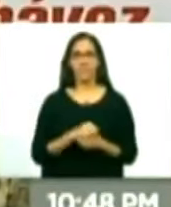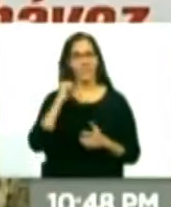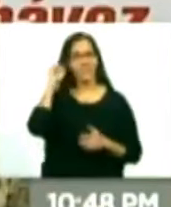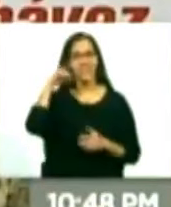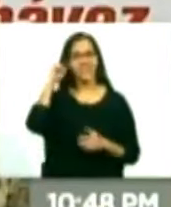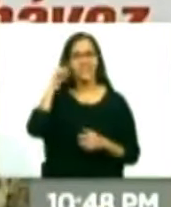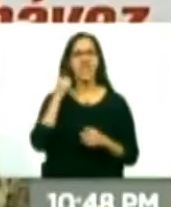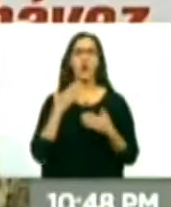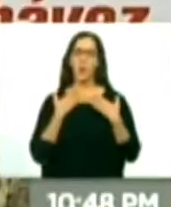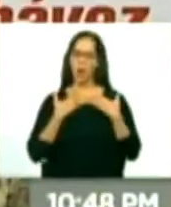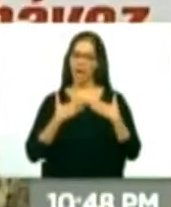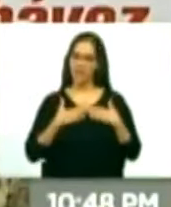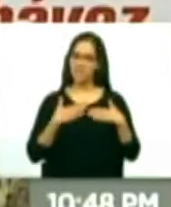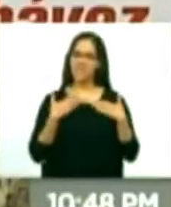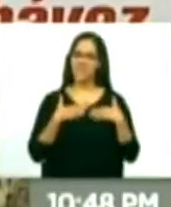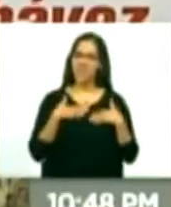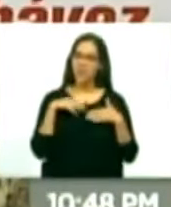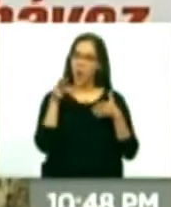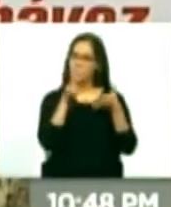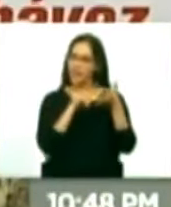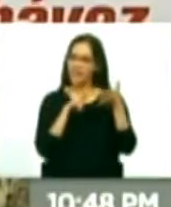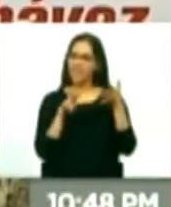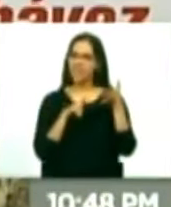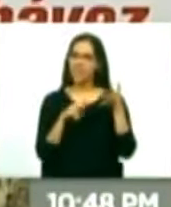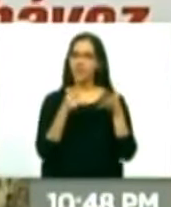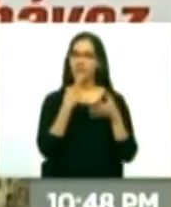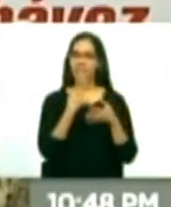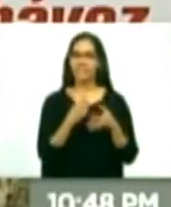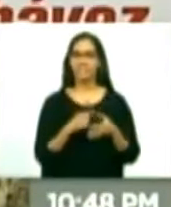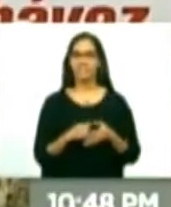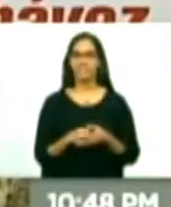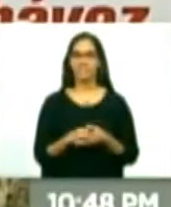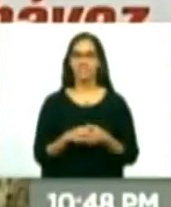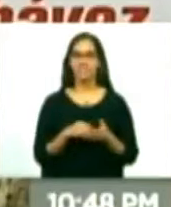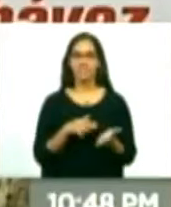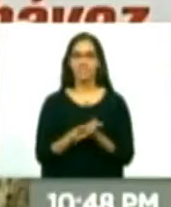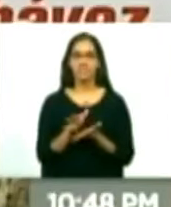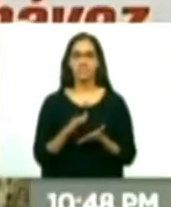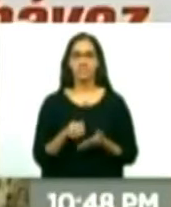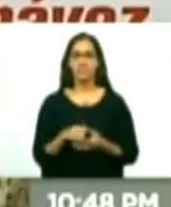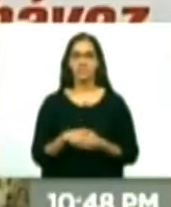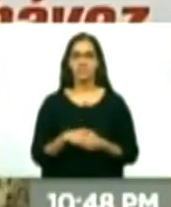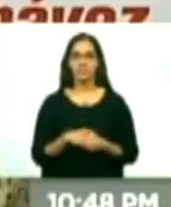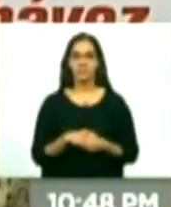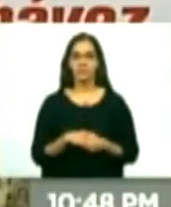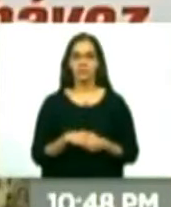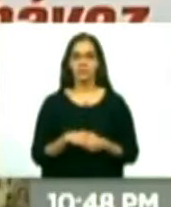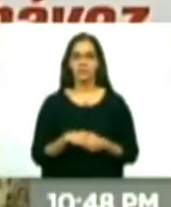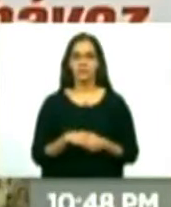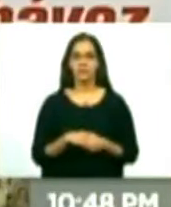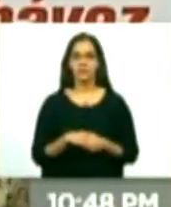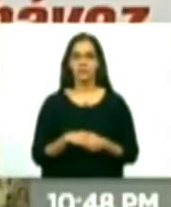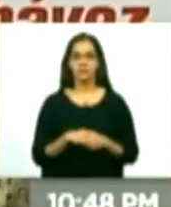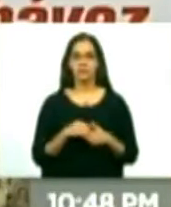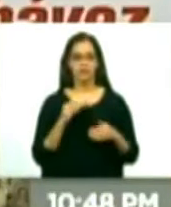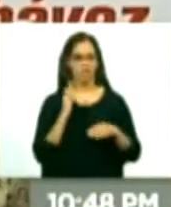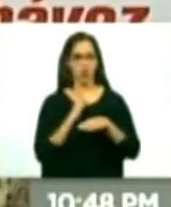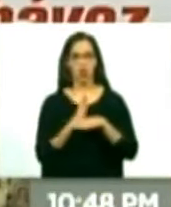con calmita y vamos a leer lo que dicen ahí las... ¿Qué pasó? ¿Qué corte? ¿Qué hora es, pues?